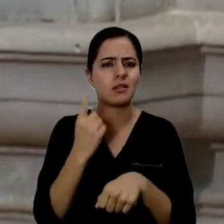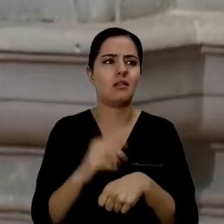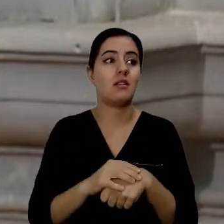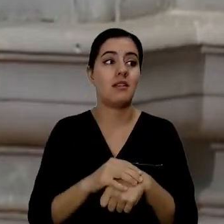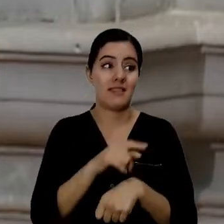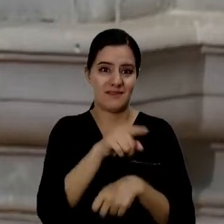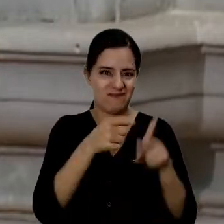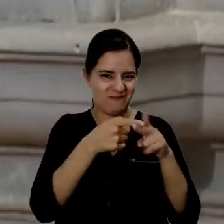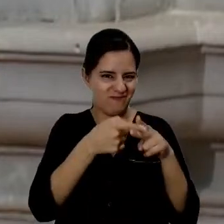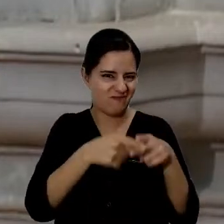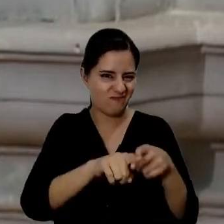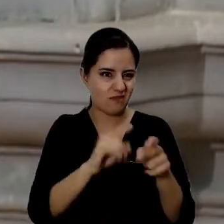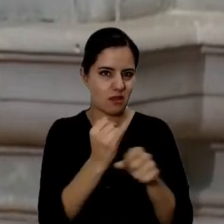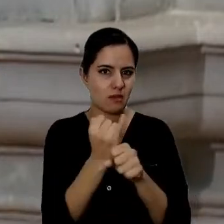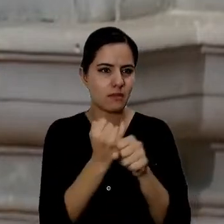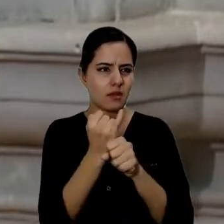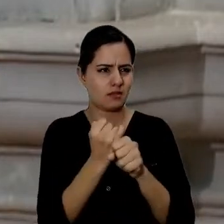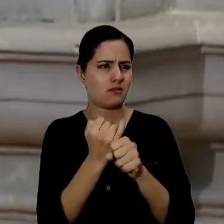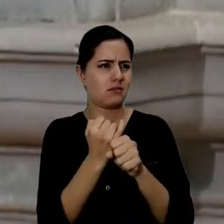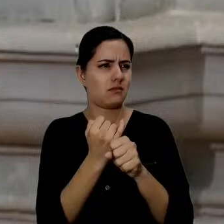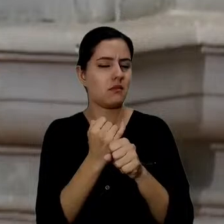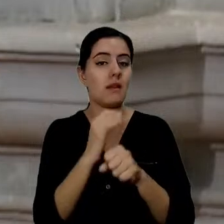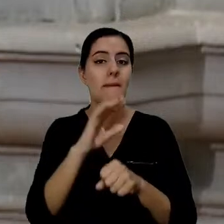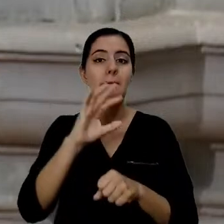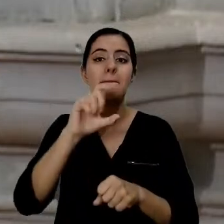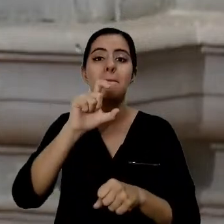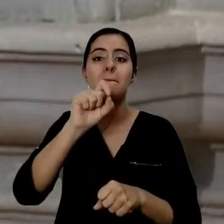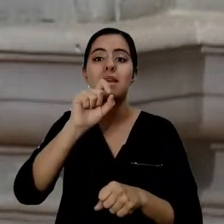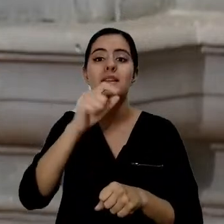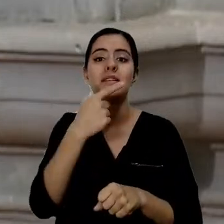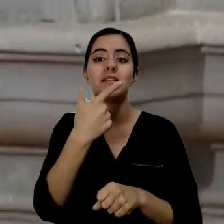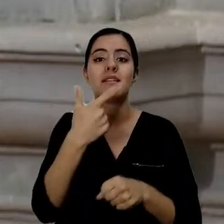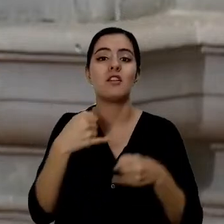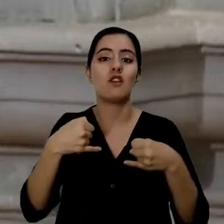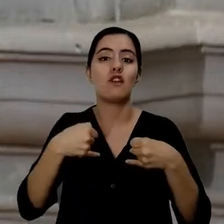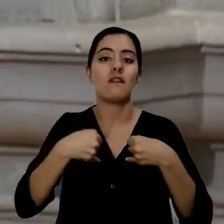investigar que se llevaron 27 jóvenes